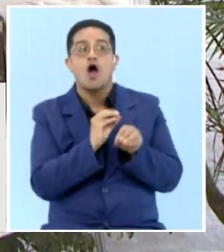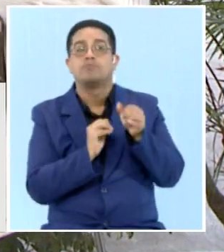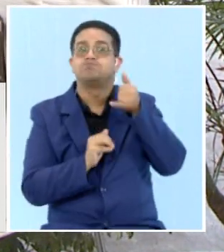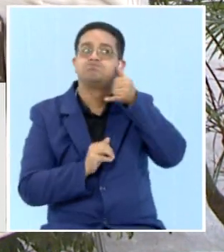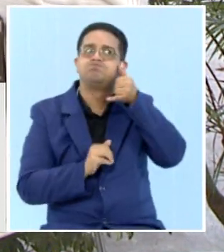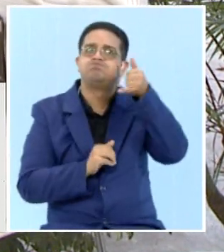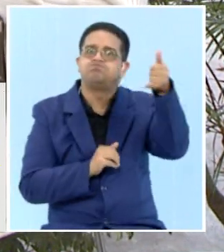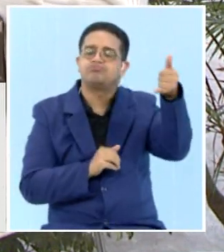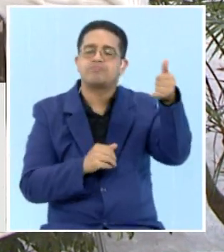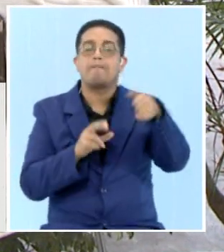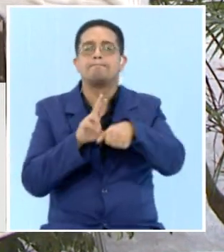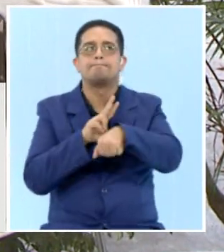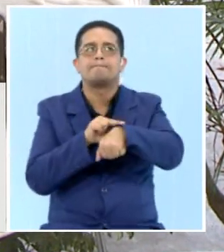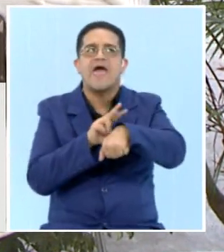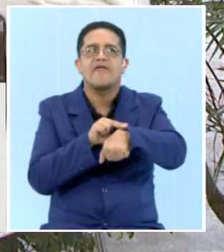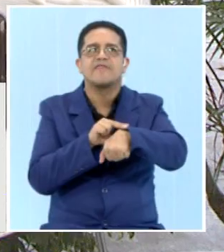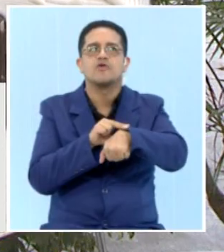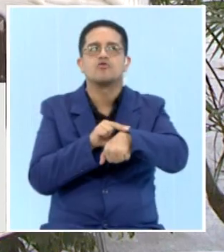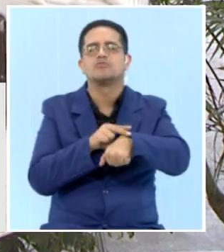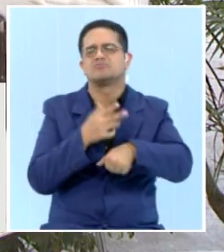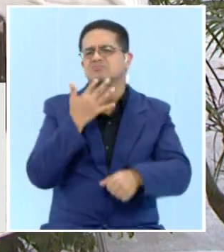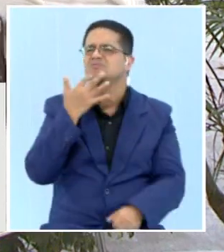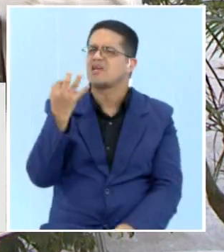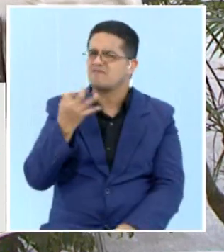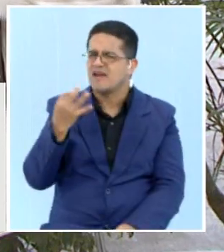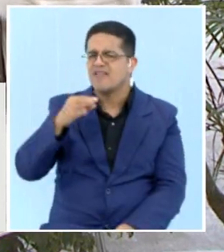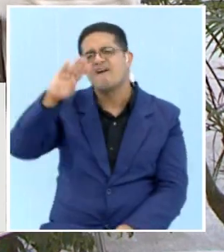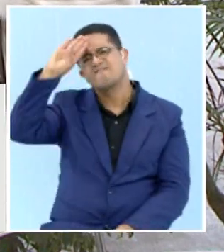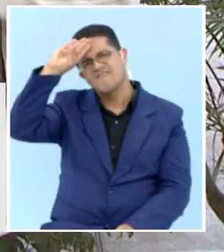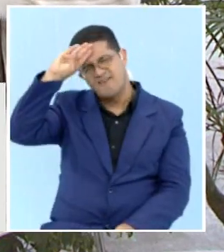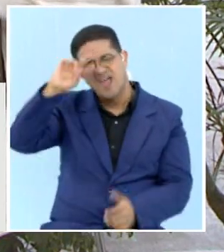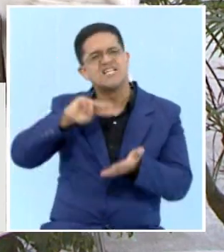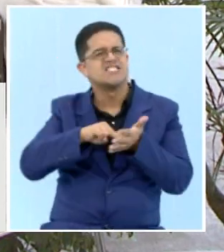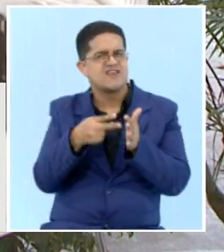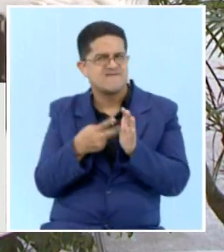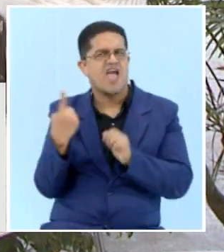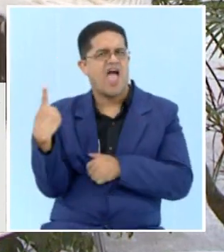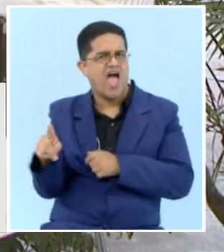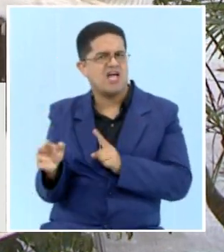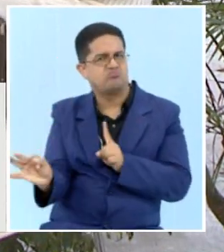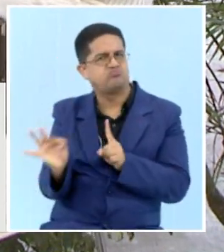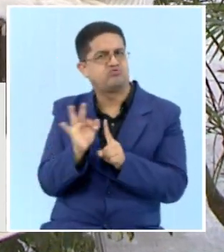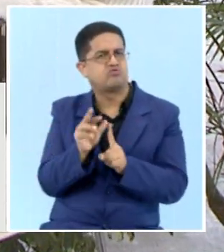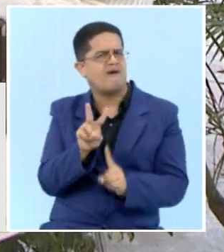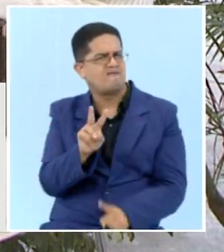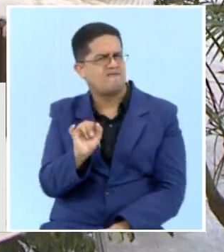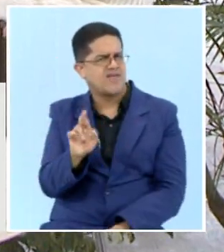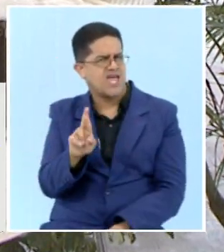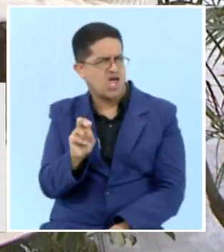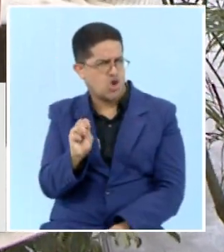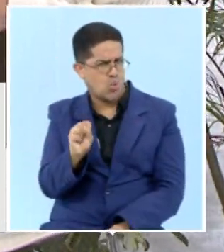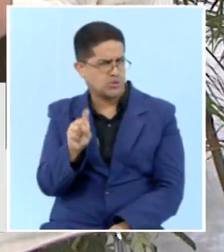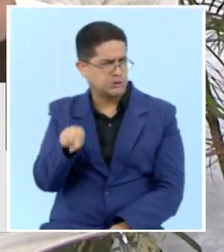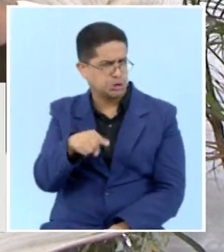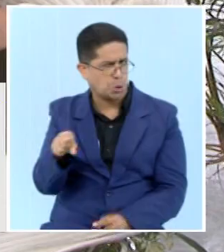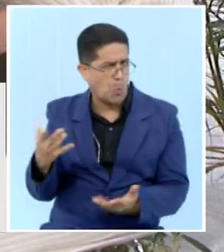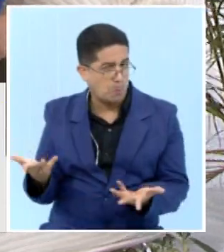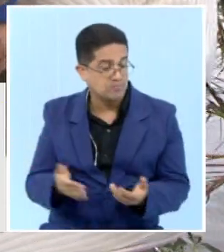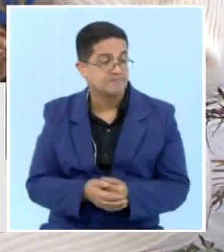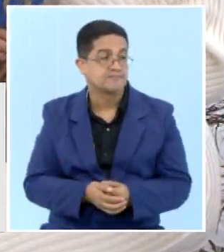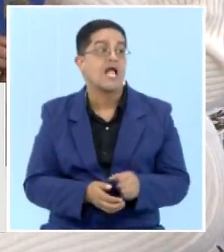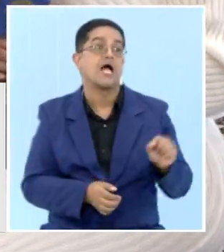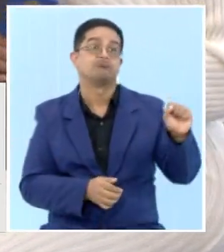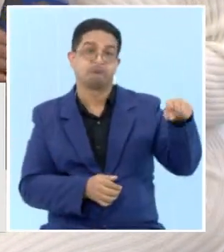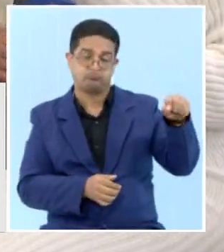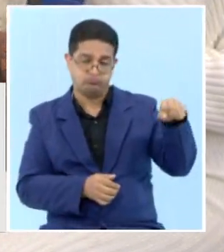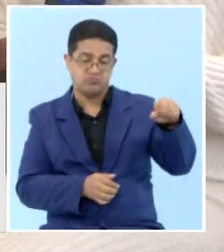online. Entonces, realmente, fiebre es equivalente a virus y no tener fiebre no es equivalente a virus. Sí, no, la fiebre es un